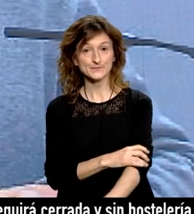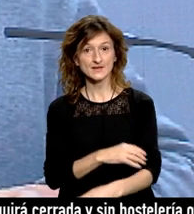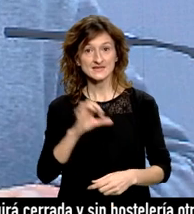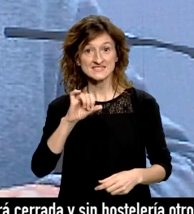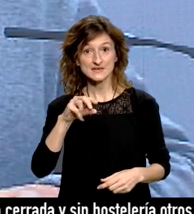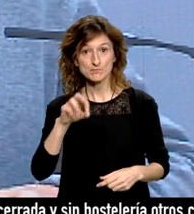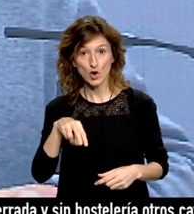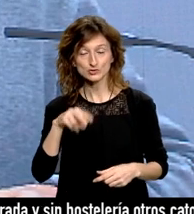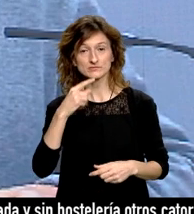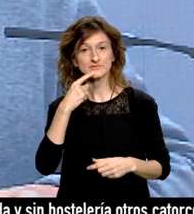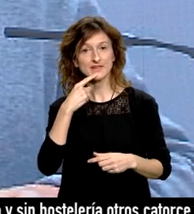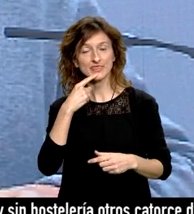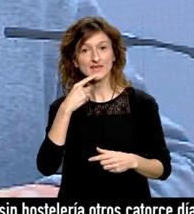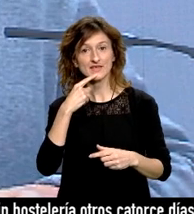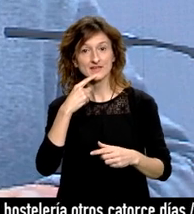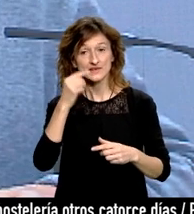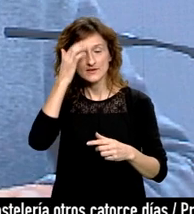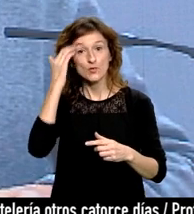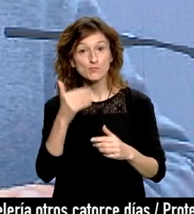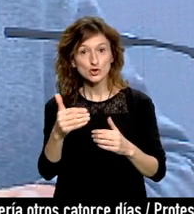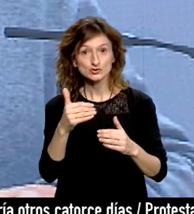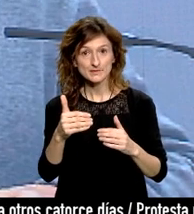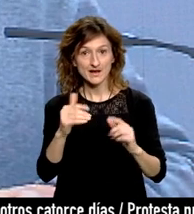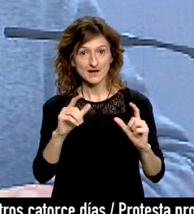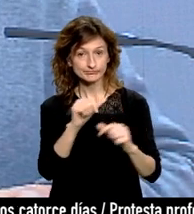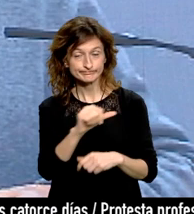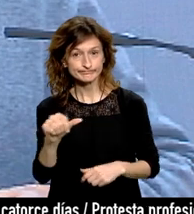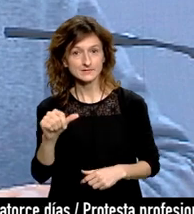Fernando Simón ha adelantado que en la interterritorial de la próxima